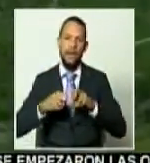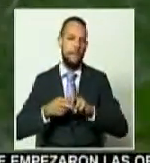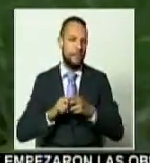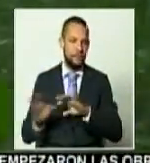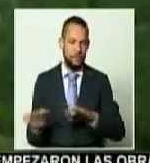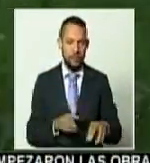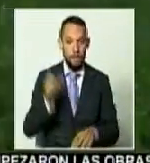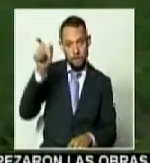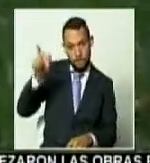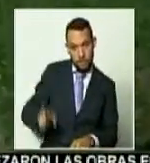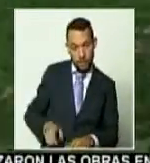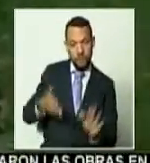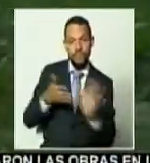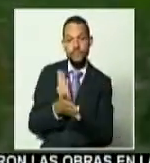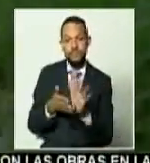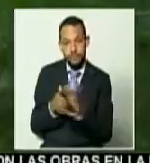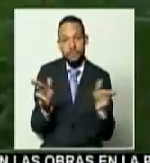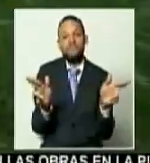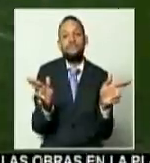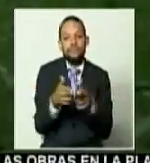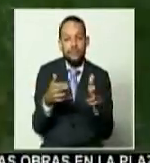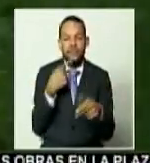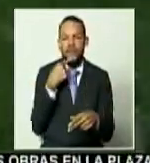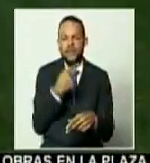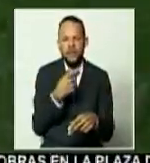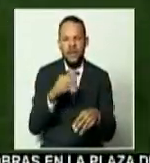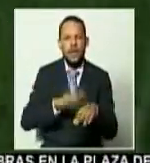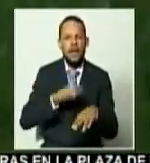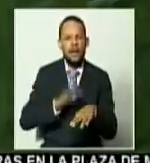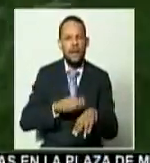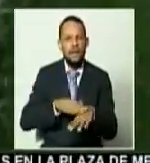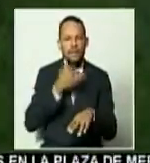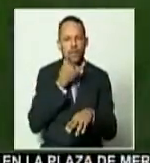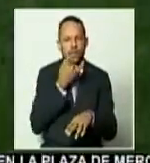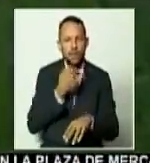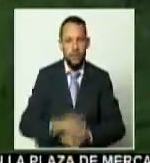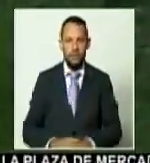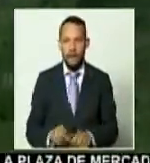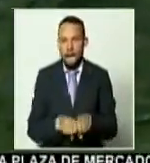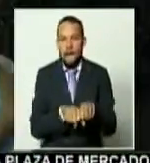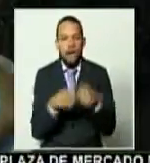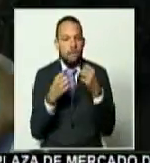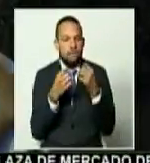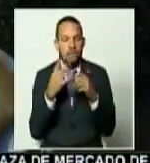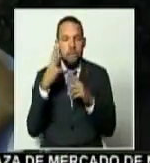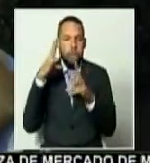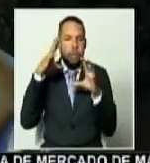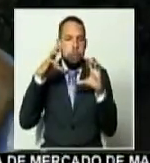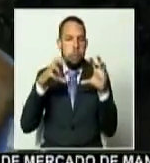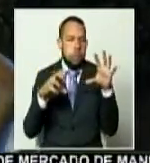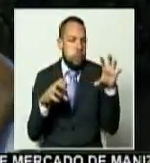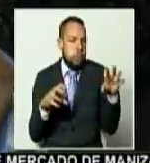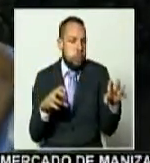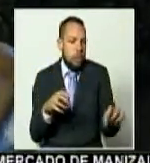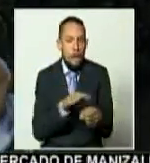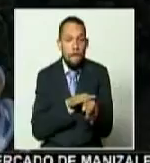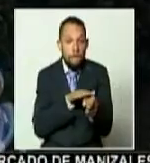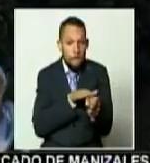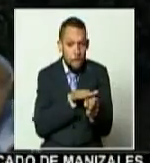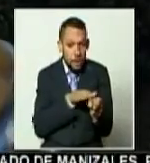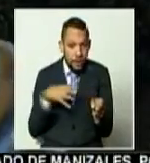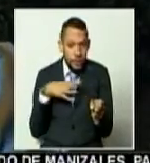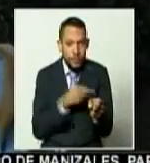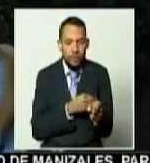este sector resume en pocas palabras lo que está ocurriendo con este parque. Está en completo abandono, qué lástima, un barrio tan bonito como es este y